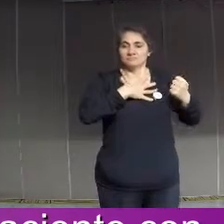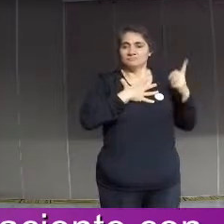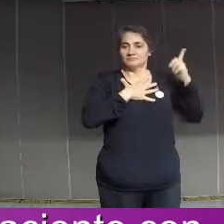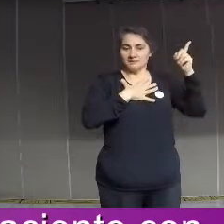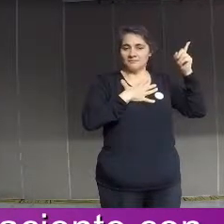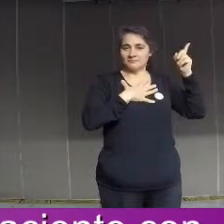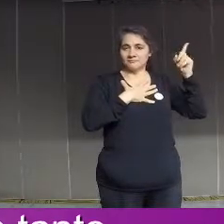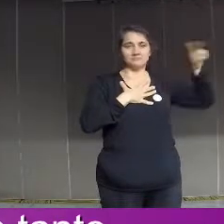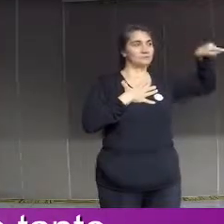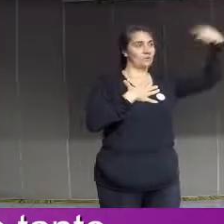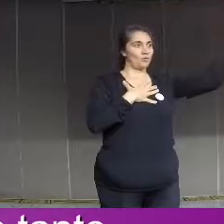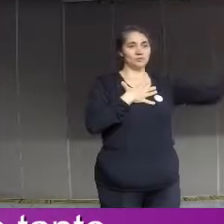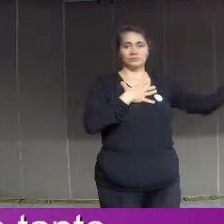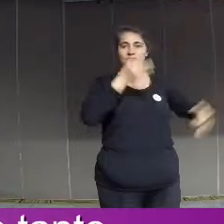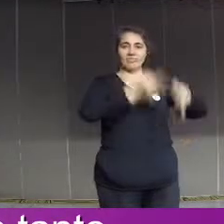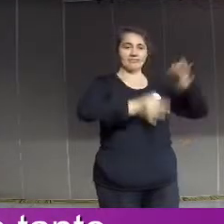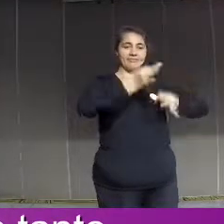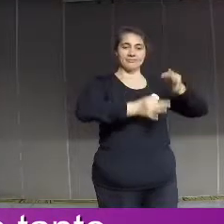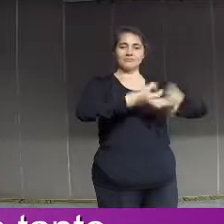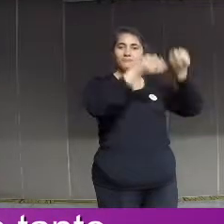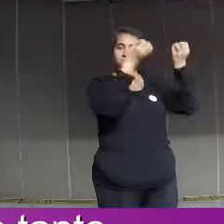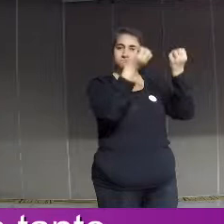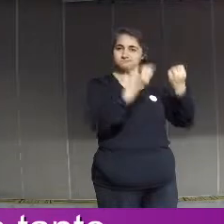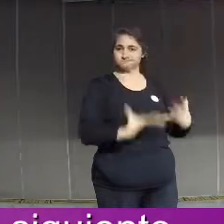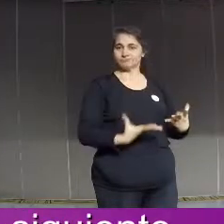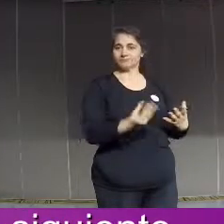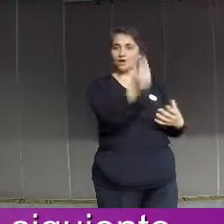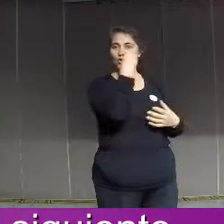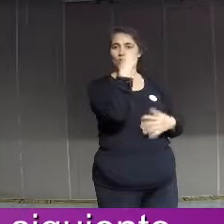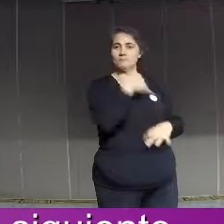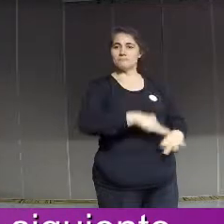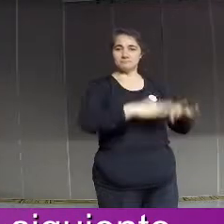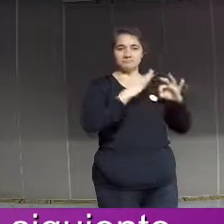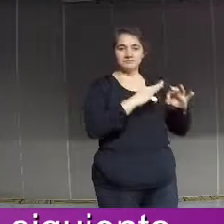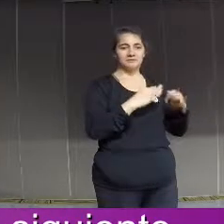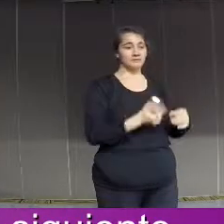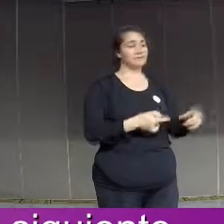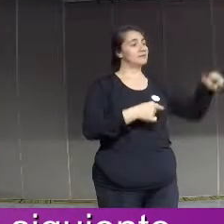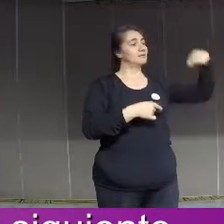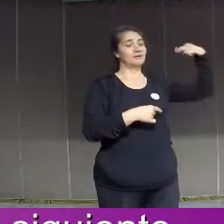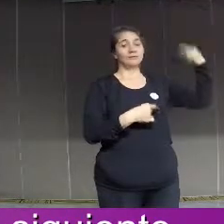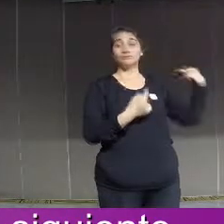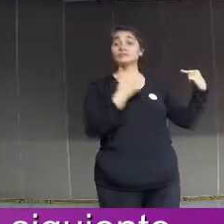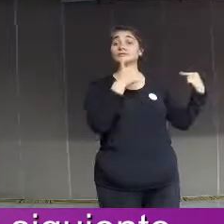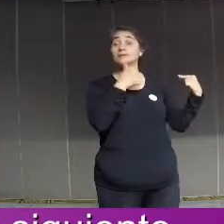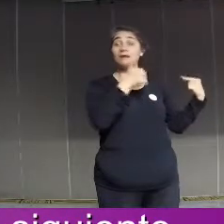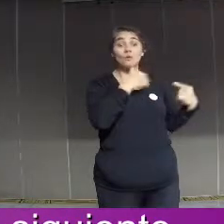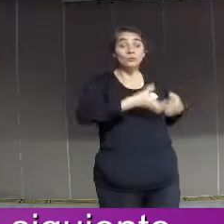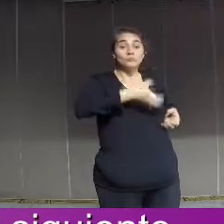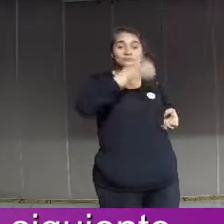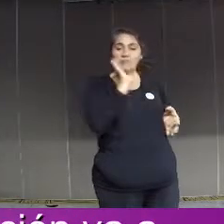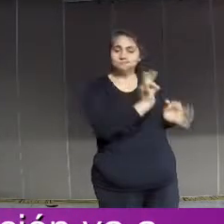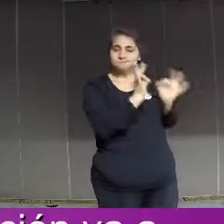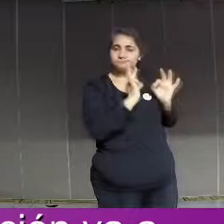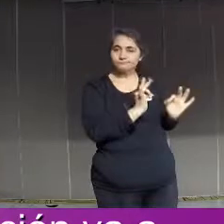va a tener que ver con la salud respiratoria, con una buena nutrición, con una hidratación y con la satisfacción psicológica, que